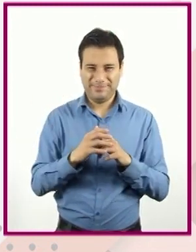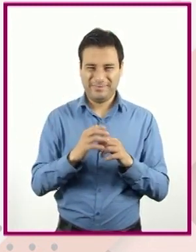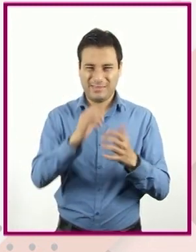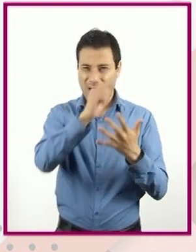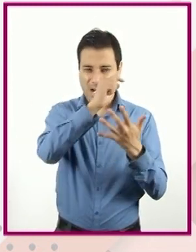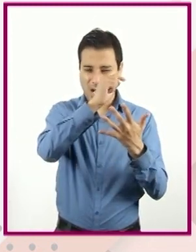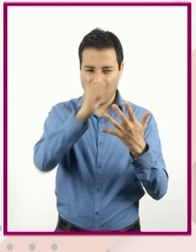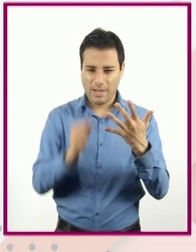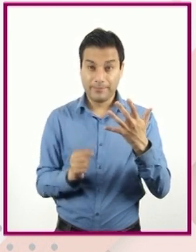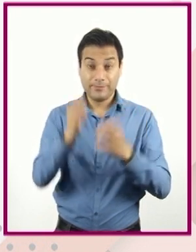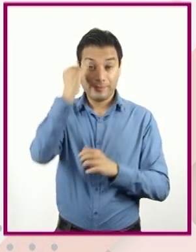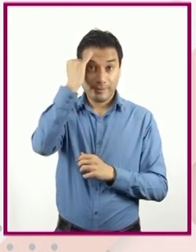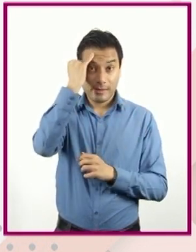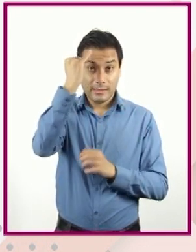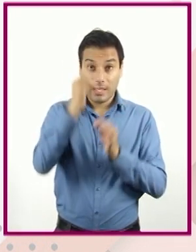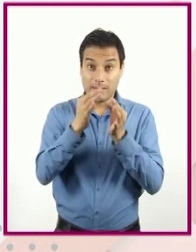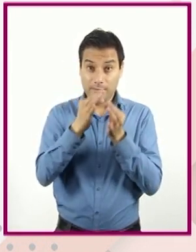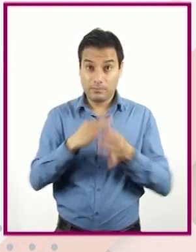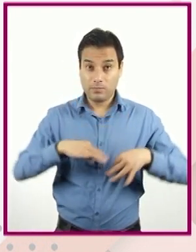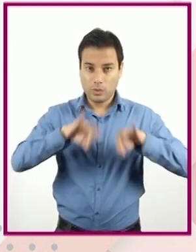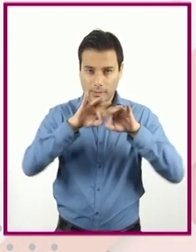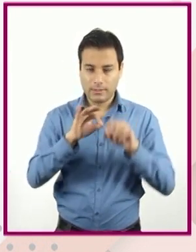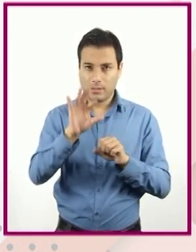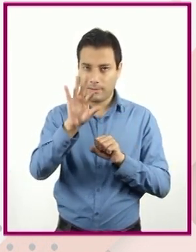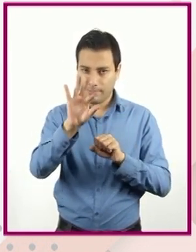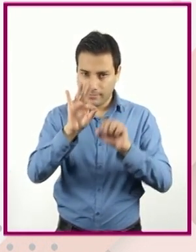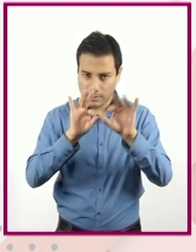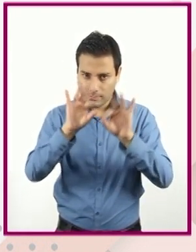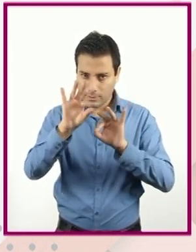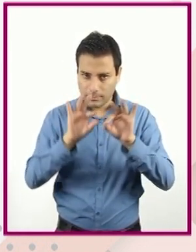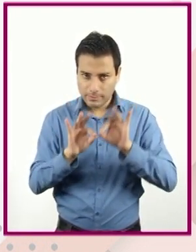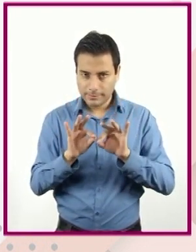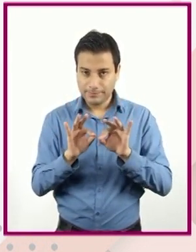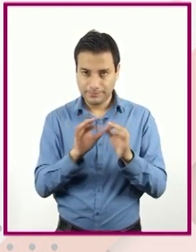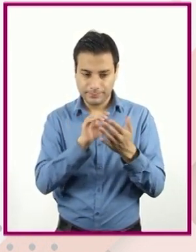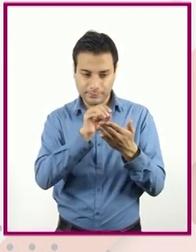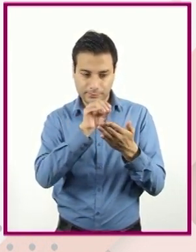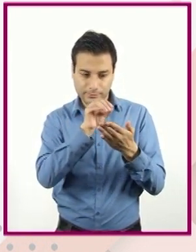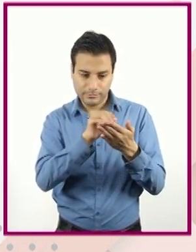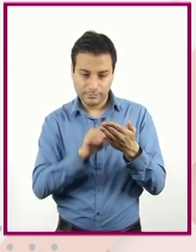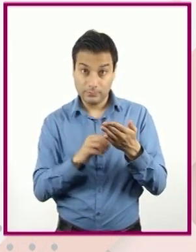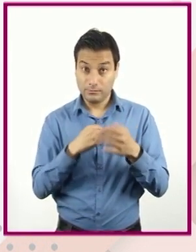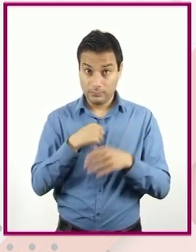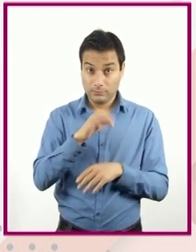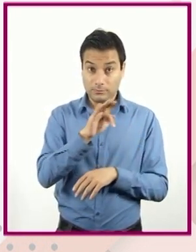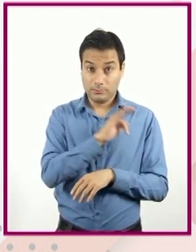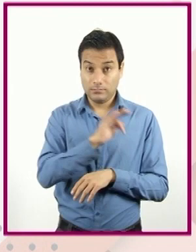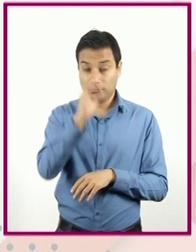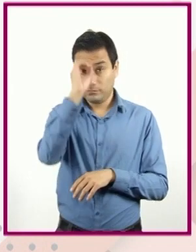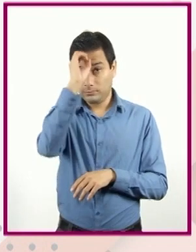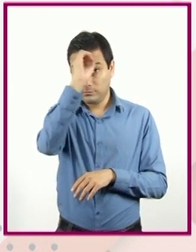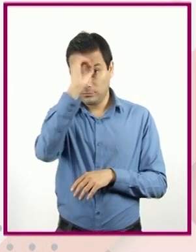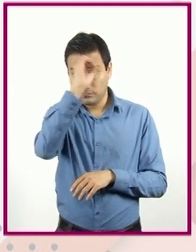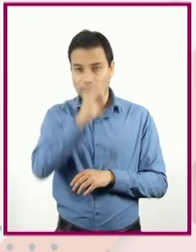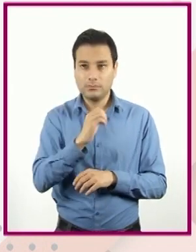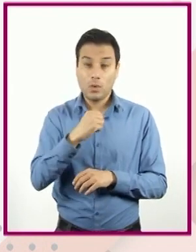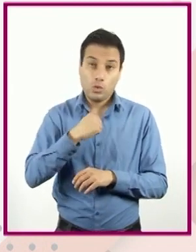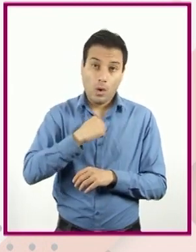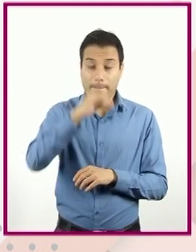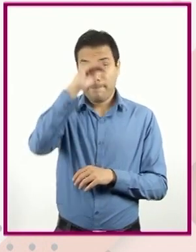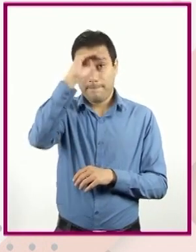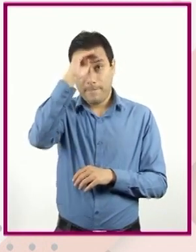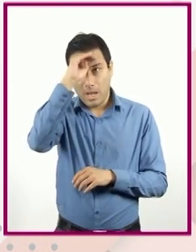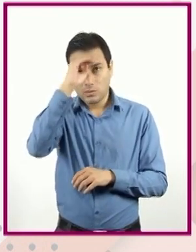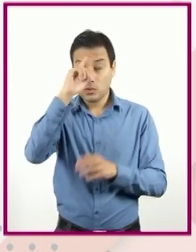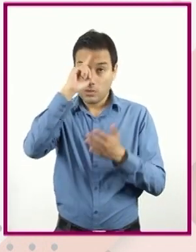texto, respetando las ideas del autor, por lo que no se pueden emitir opiniones, interpretaciones o